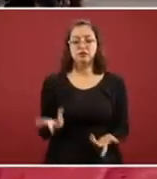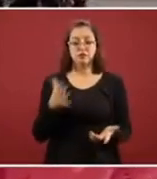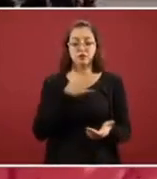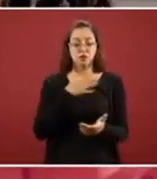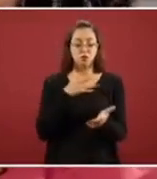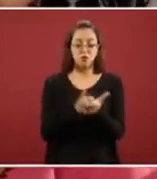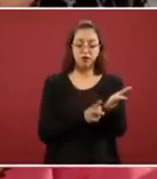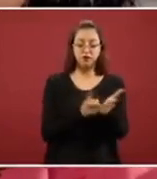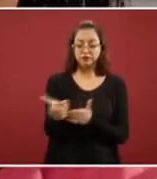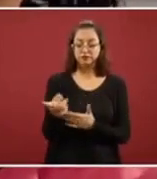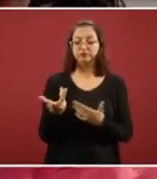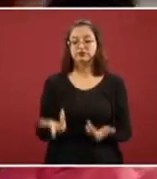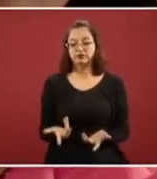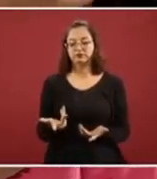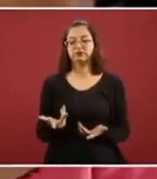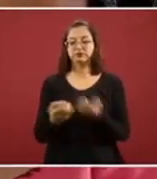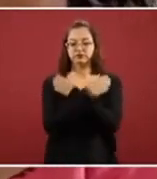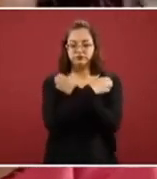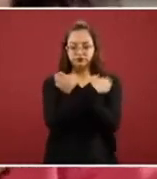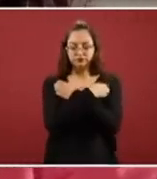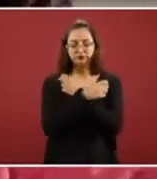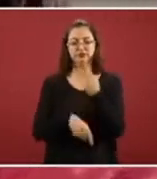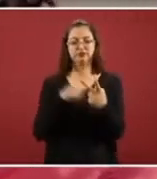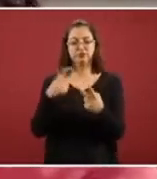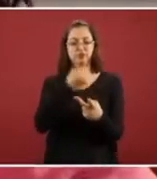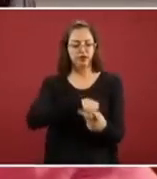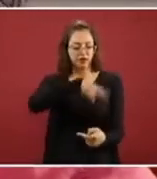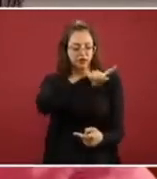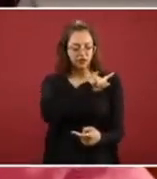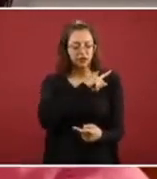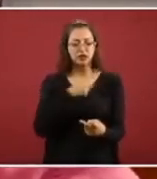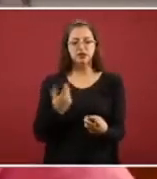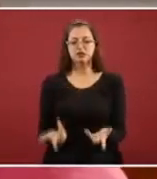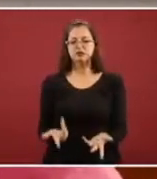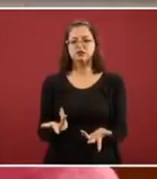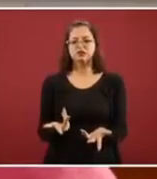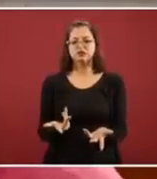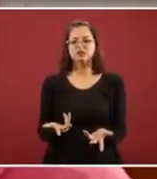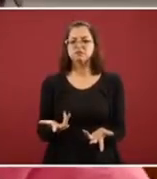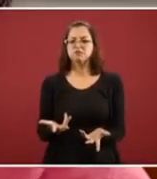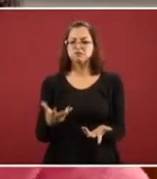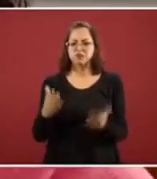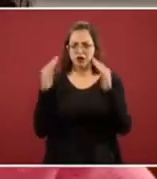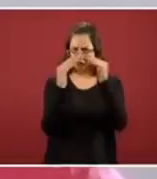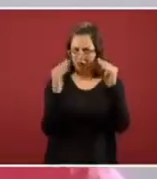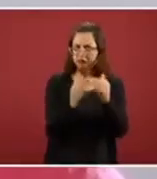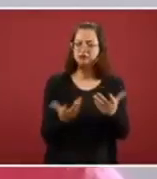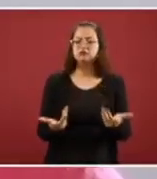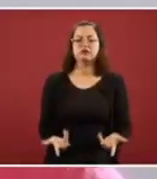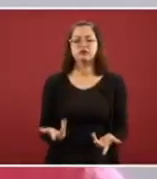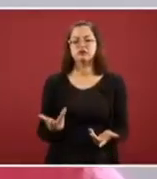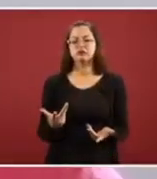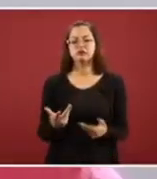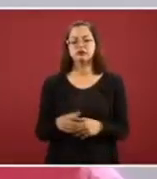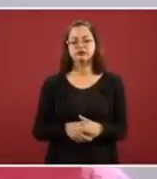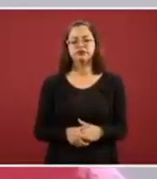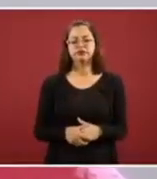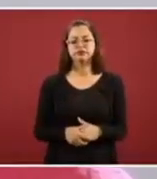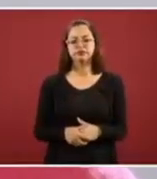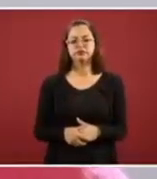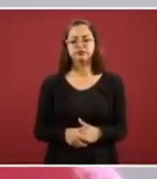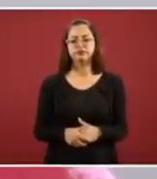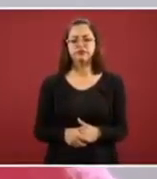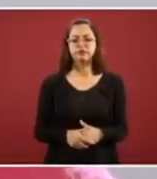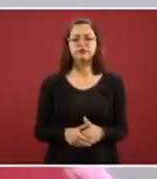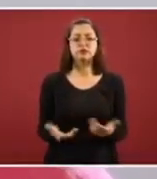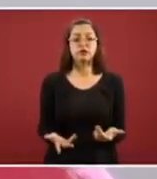derecho tener una educación, a salud. Y nosotros decíamos, un derecho a tener vivienda. Para ellos, que tú